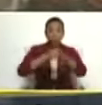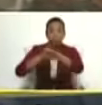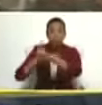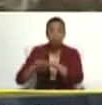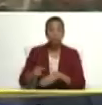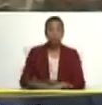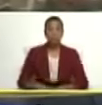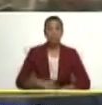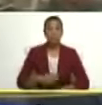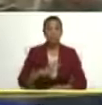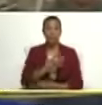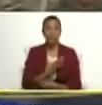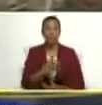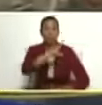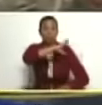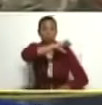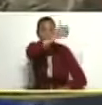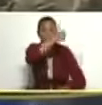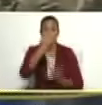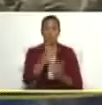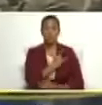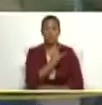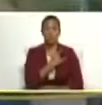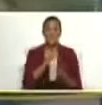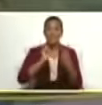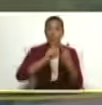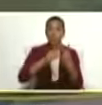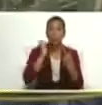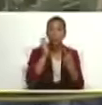rector de la universidad, segunda tarea,